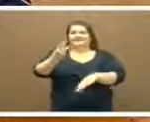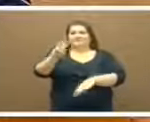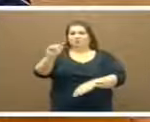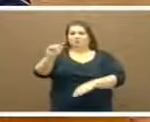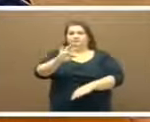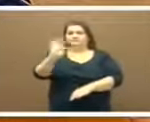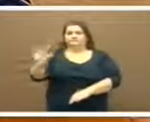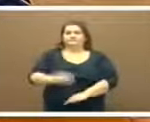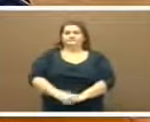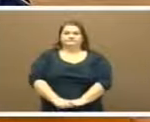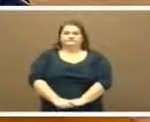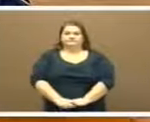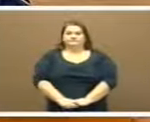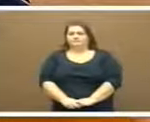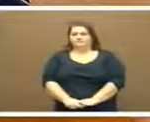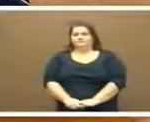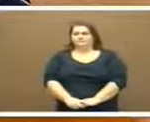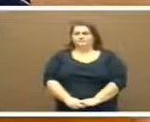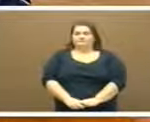3 minutos.